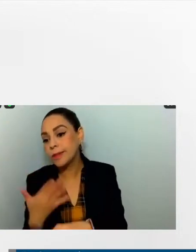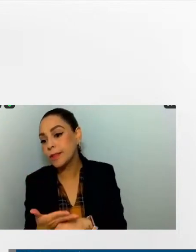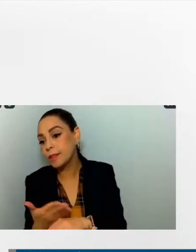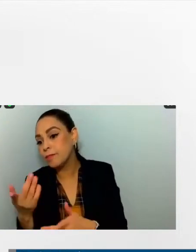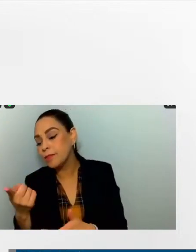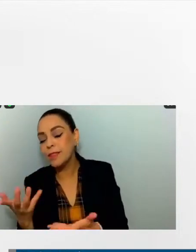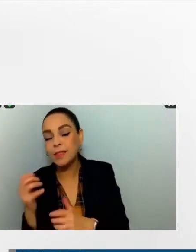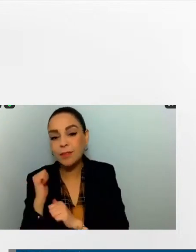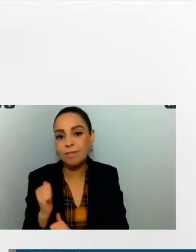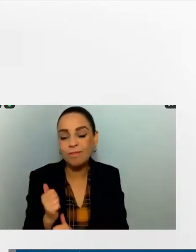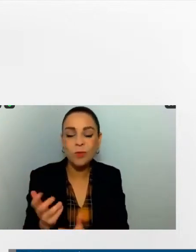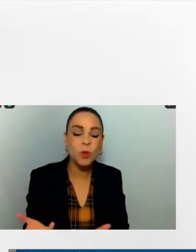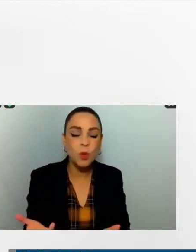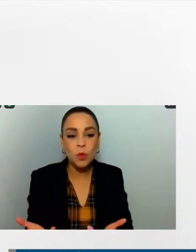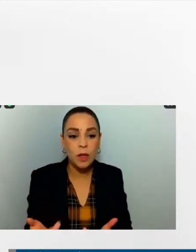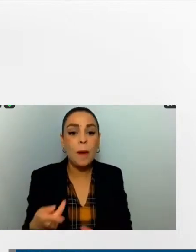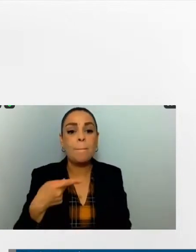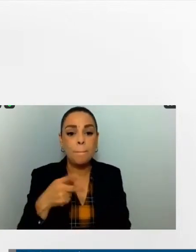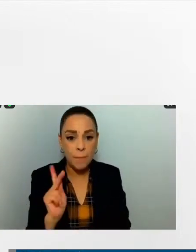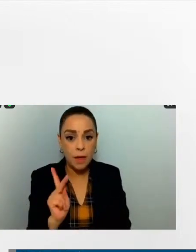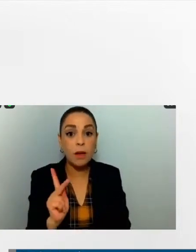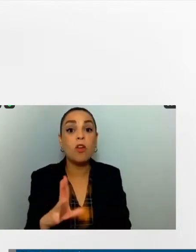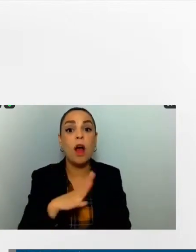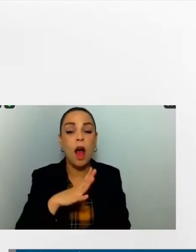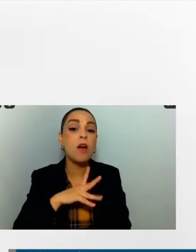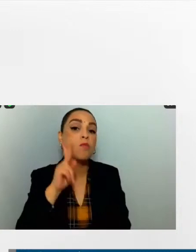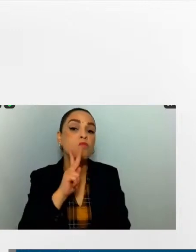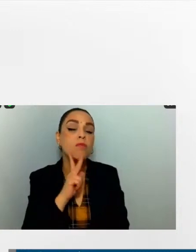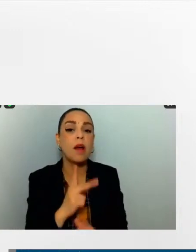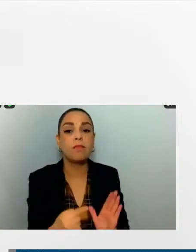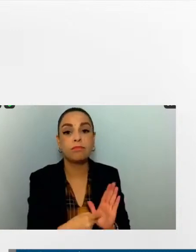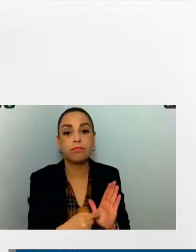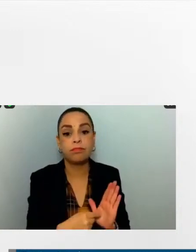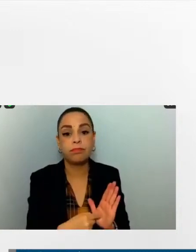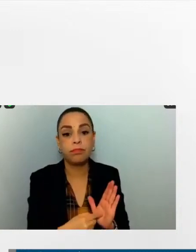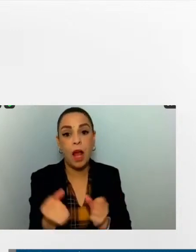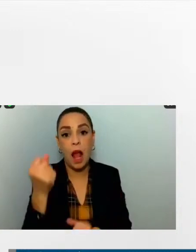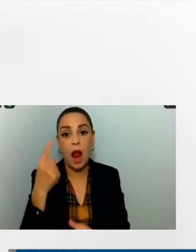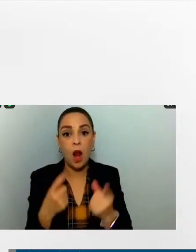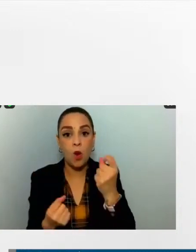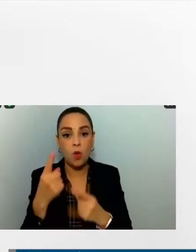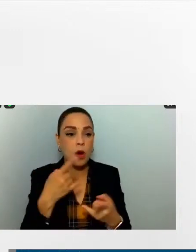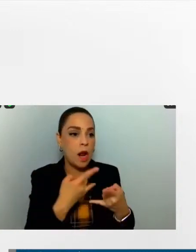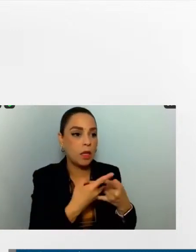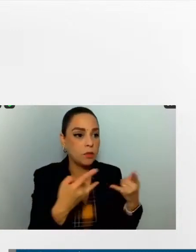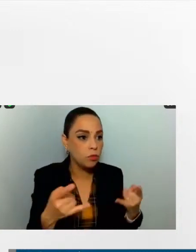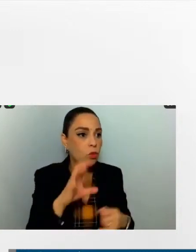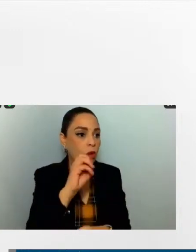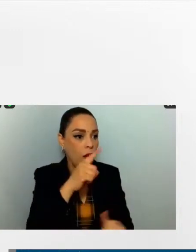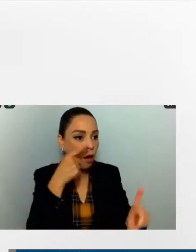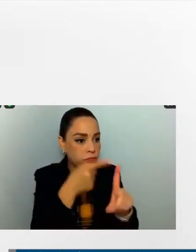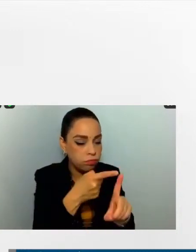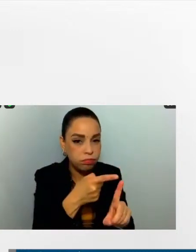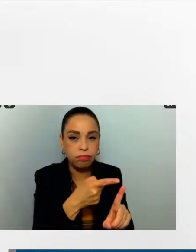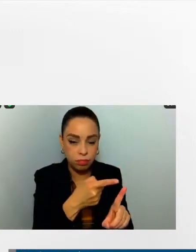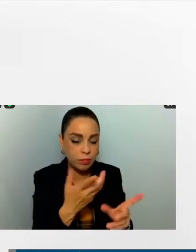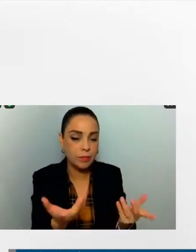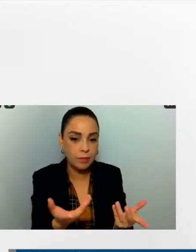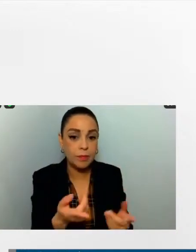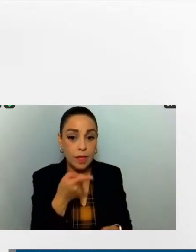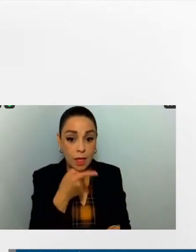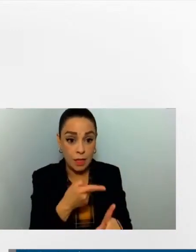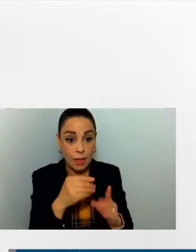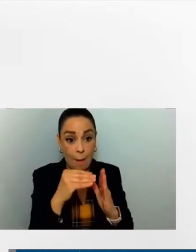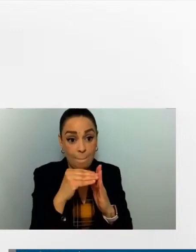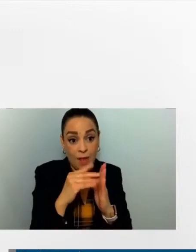implementa aquí nos permite tener evidencia, digamos, de algunos casos en lo particular. Esta misma metodología reproducida en otras